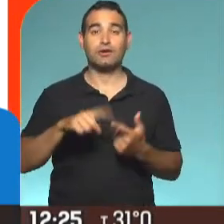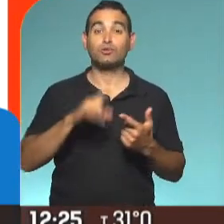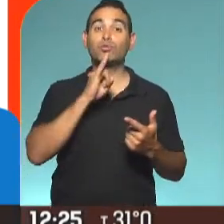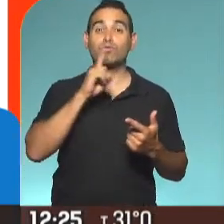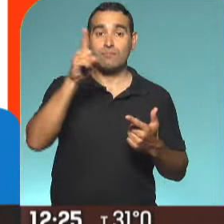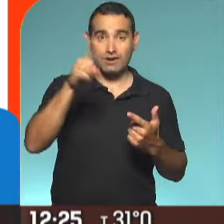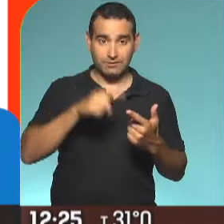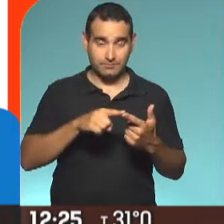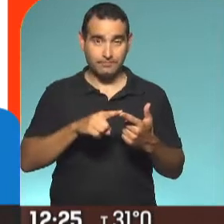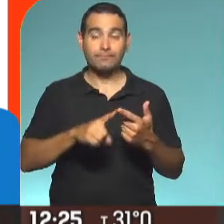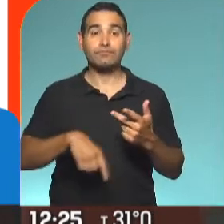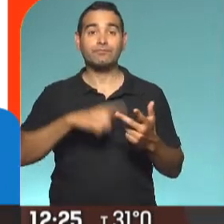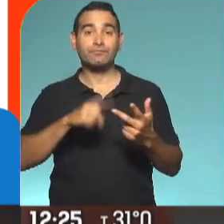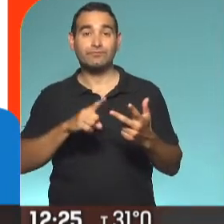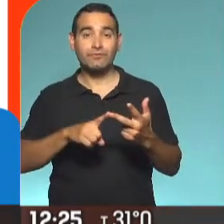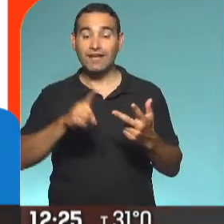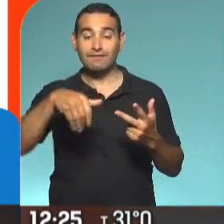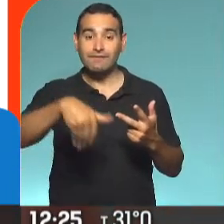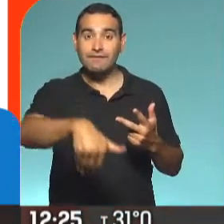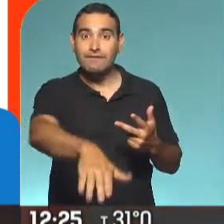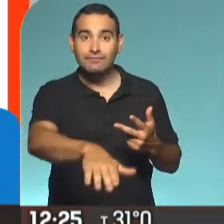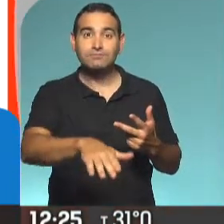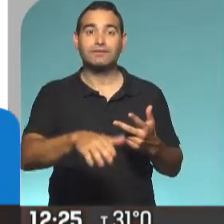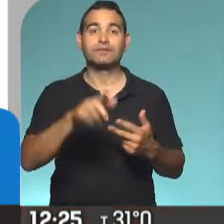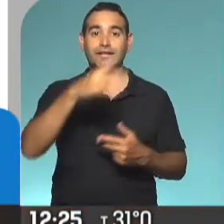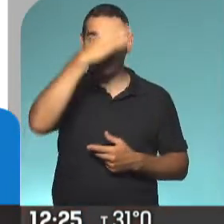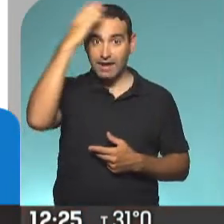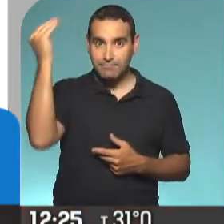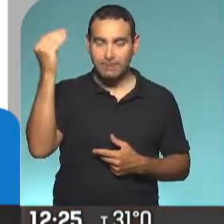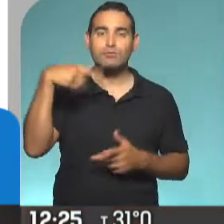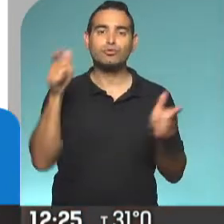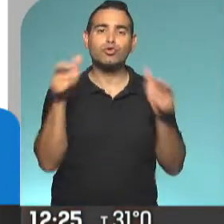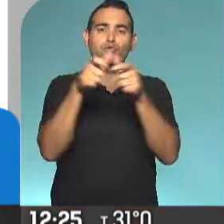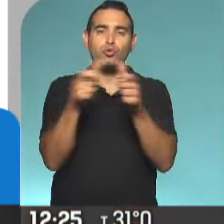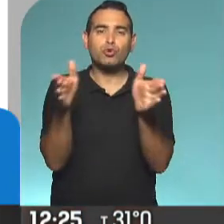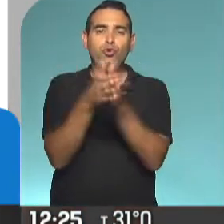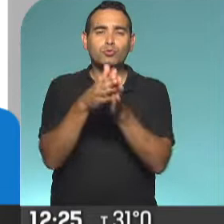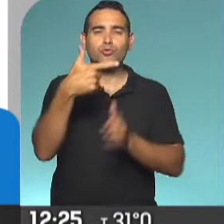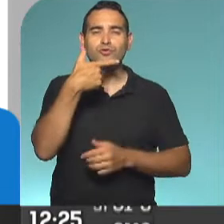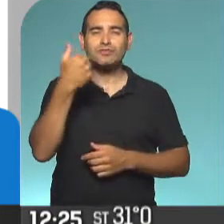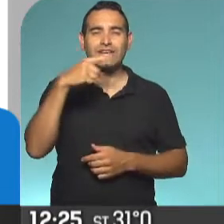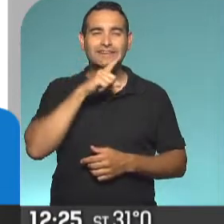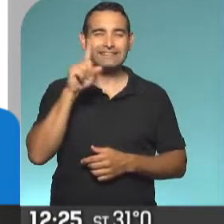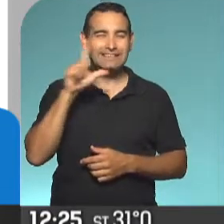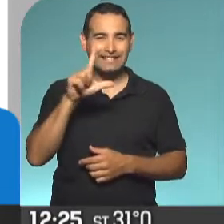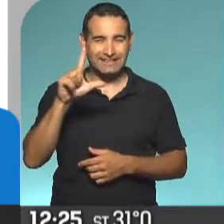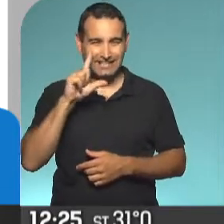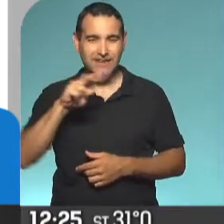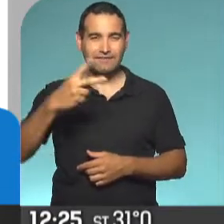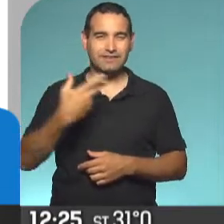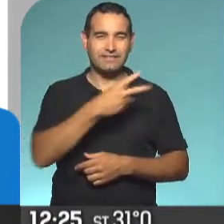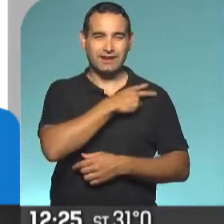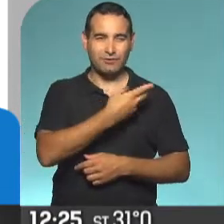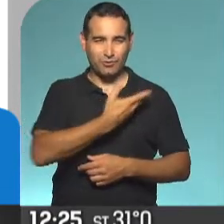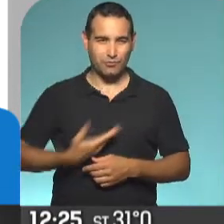Tucumán, Juan Mansur, y que en las próximas horas el Chiqui Tapia se va a reunir con Diego Santilli, el vicejefe del gobierno de la